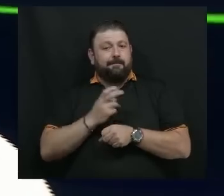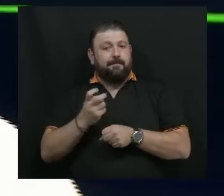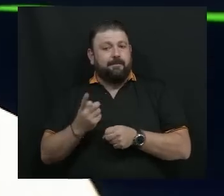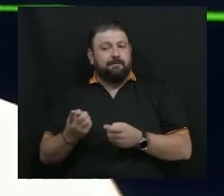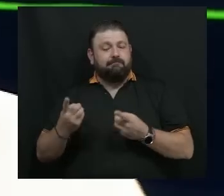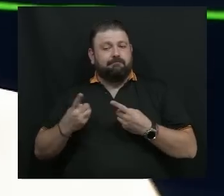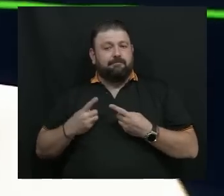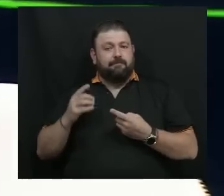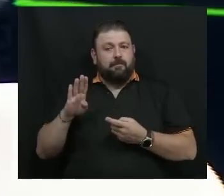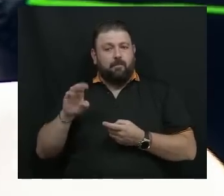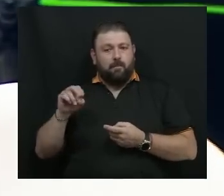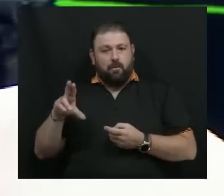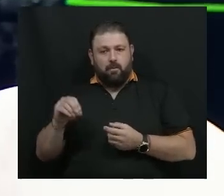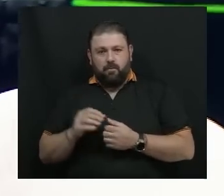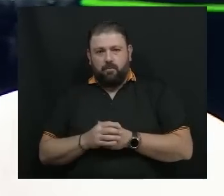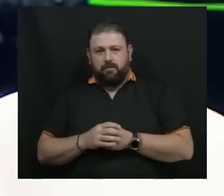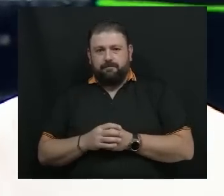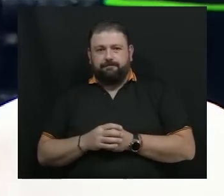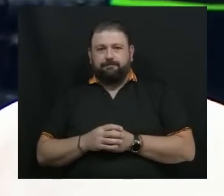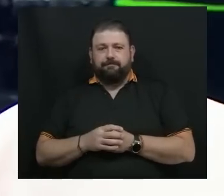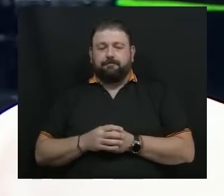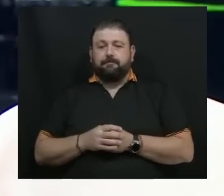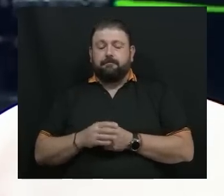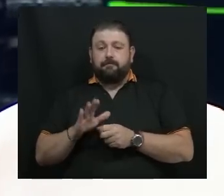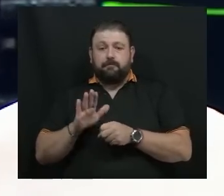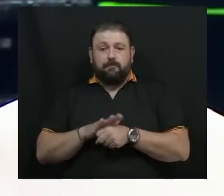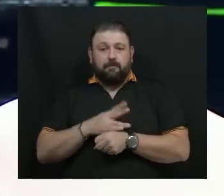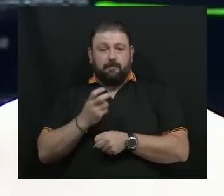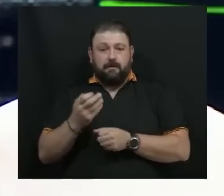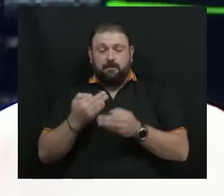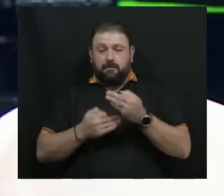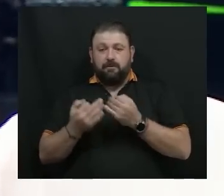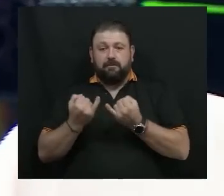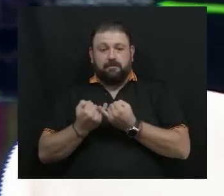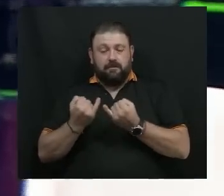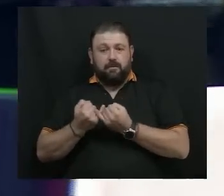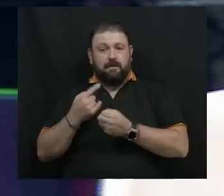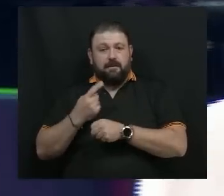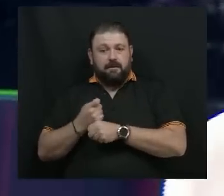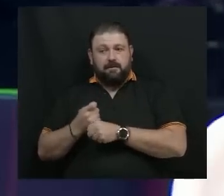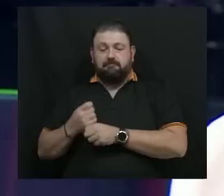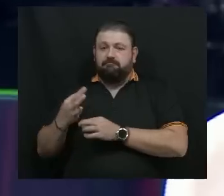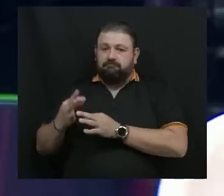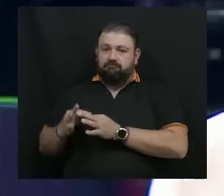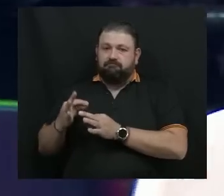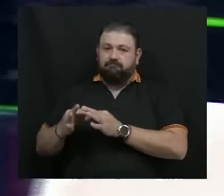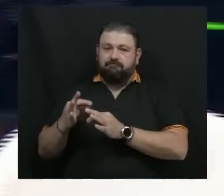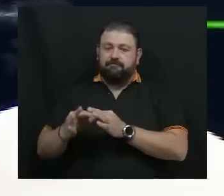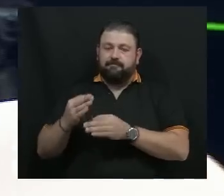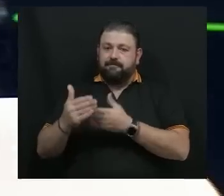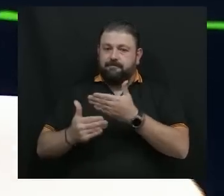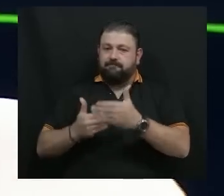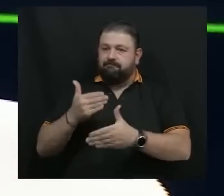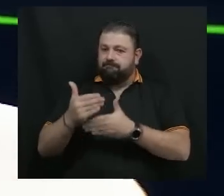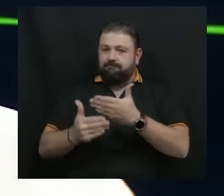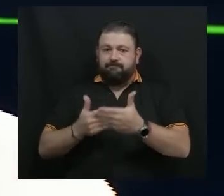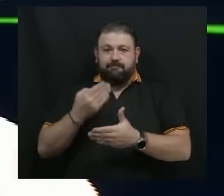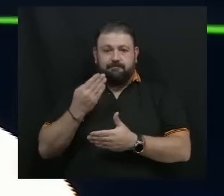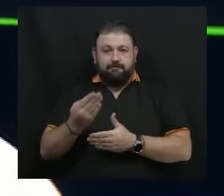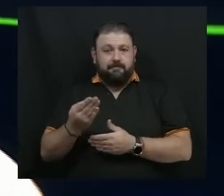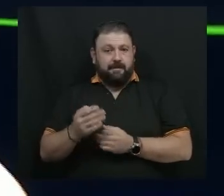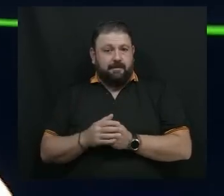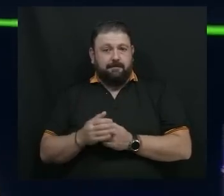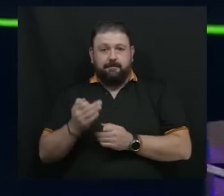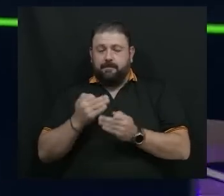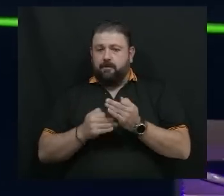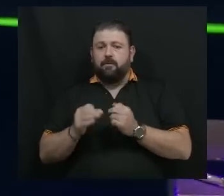Si el viaje me premia la constancia, porque me pide unos puntos todos los meses durante un año aproximadamente. Entonces vamos a lograr